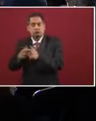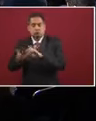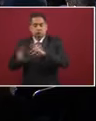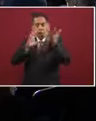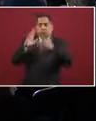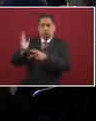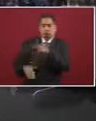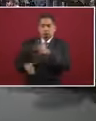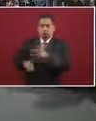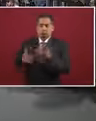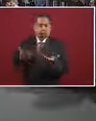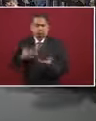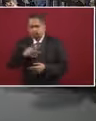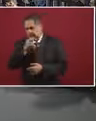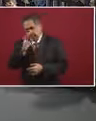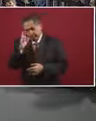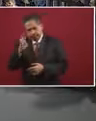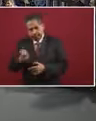Por favor.